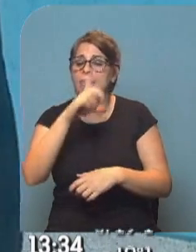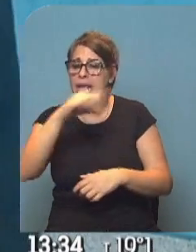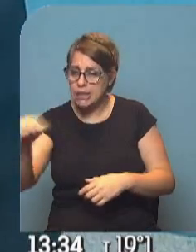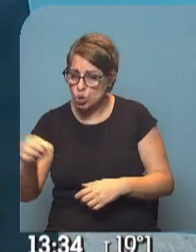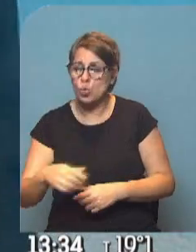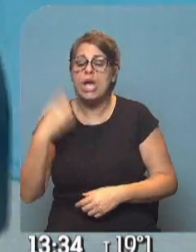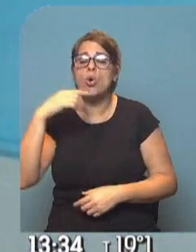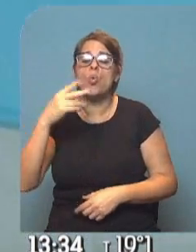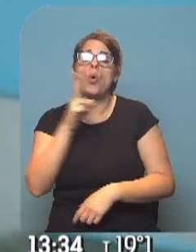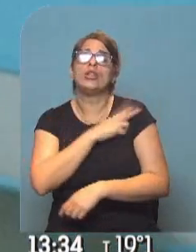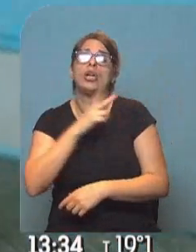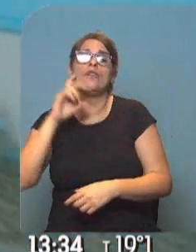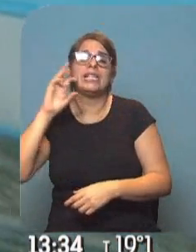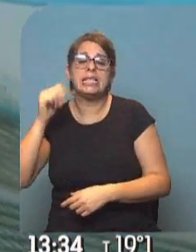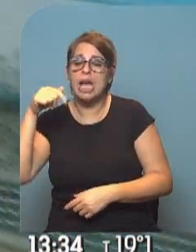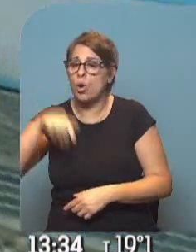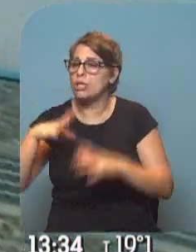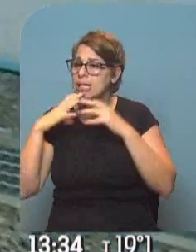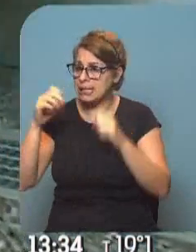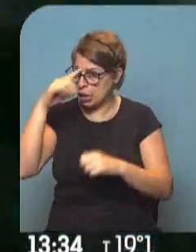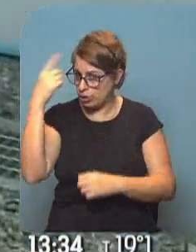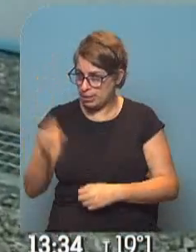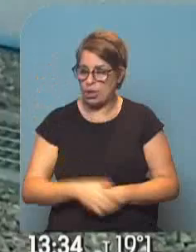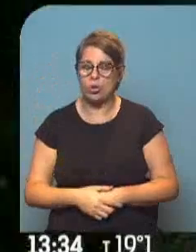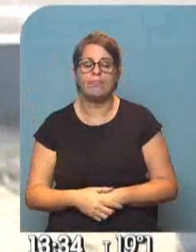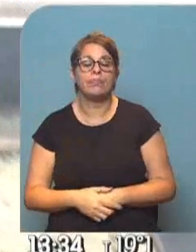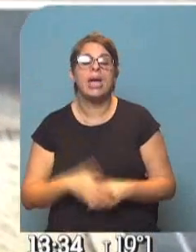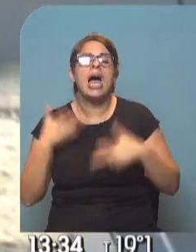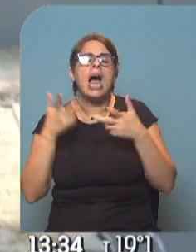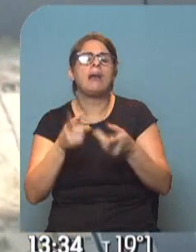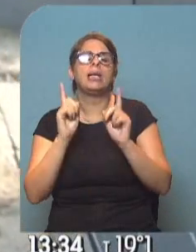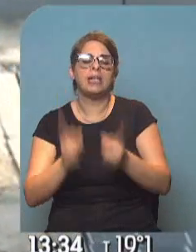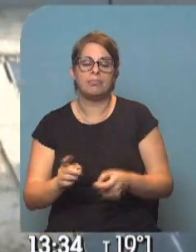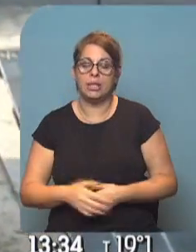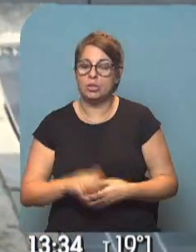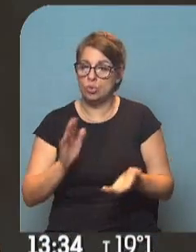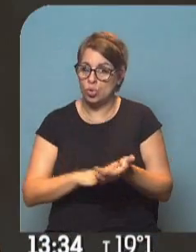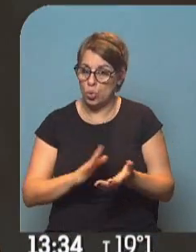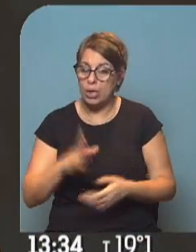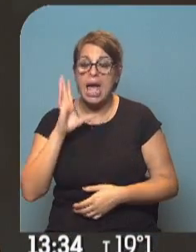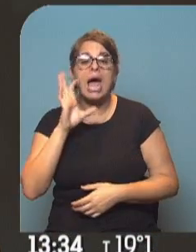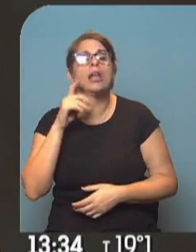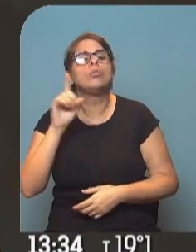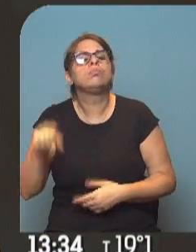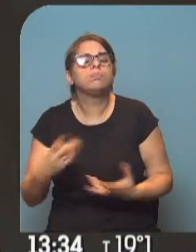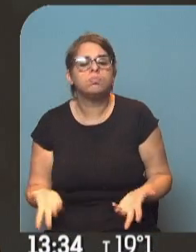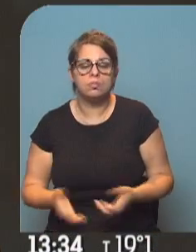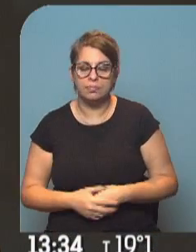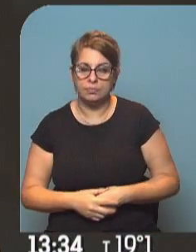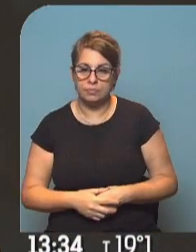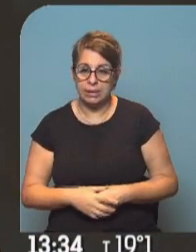península cuando era jefe de la CIA y hoy es secretario de Estado. Estamos hablando también de algo que tiene que ver